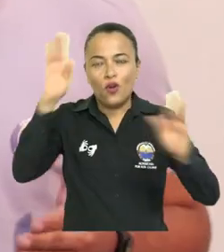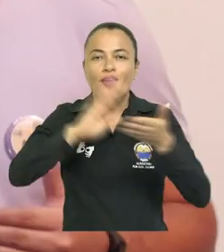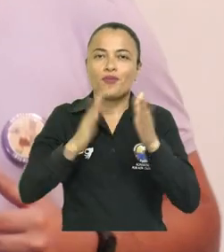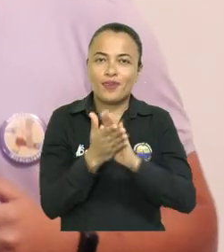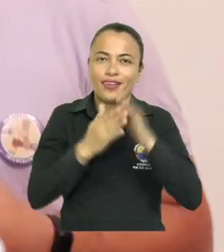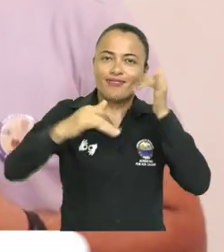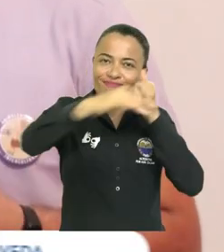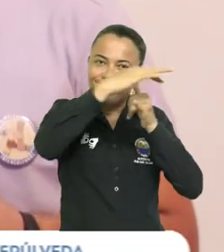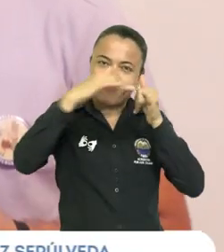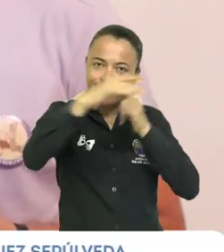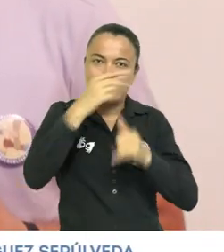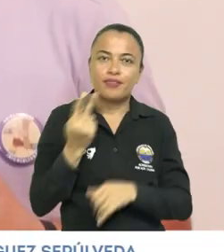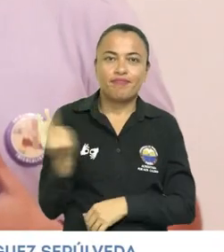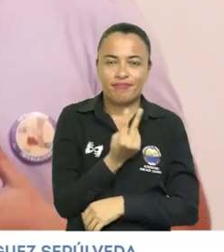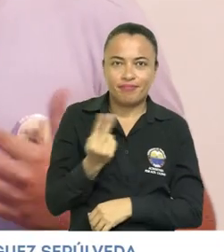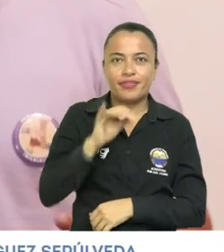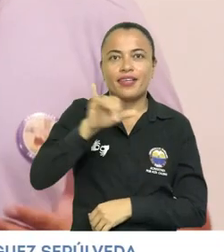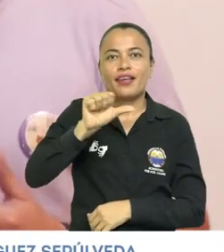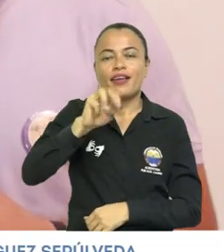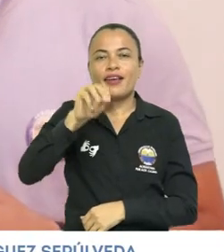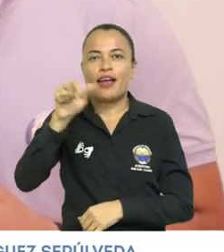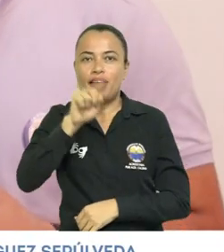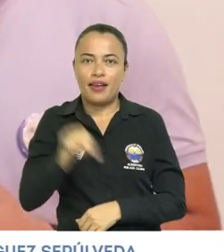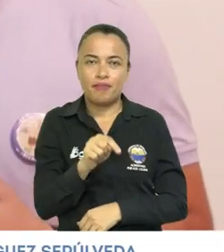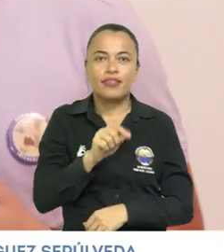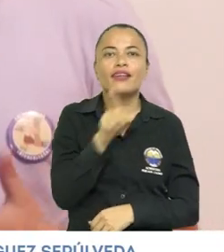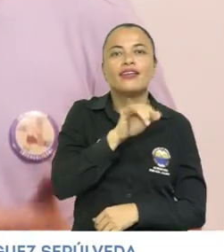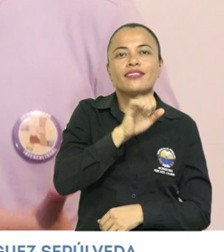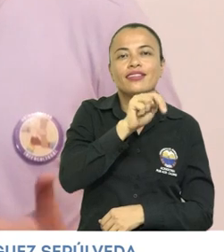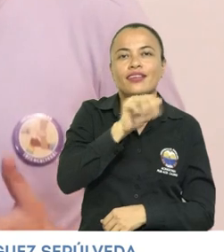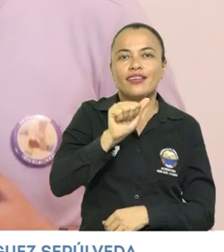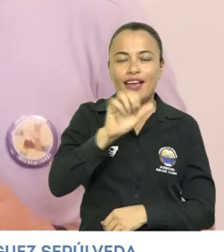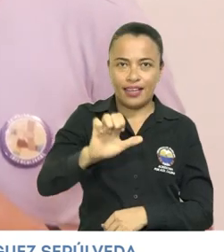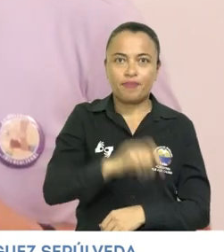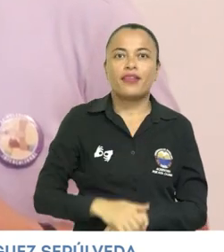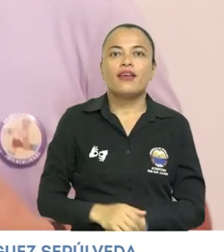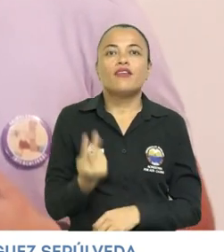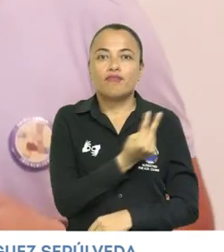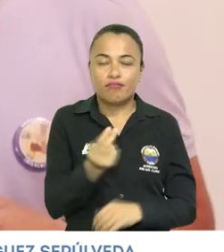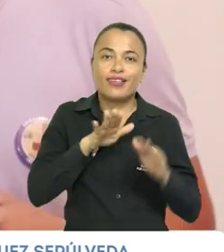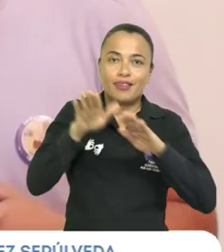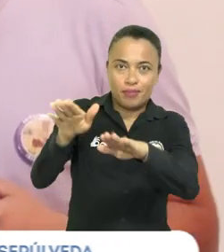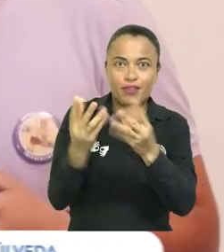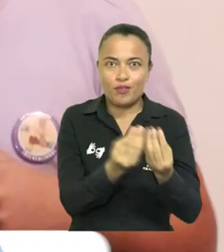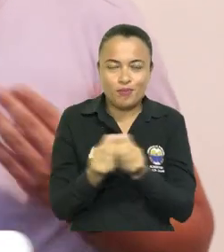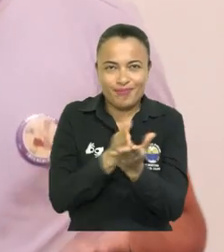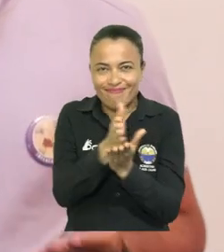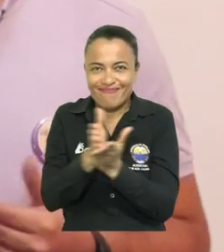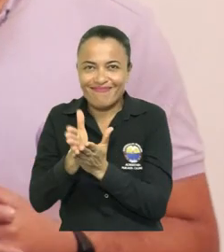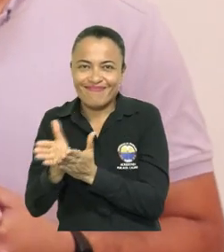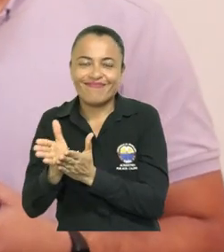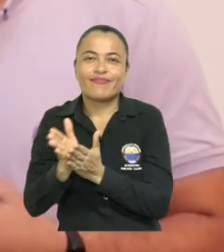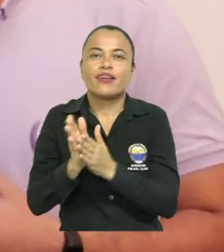Hola comunidad de Ingeniería Ambiental y Sanitaria, somos James Trejos y Sergei Rodríguez. Queremos ser sus representantes ante el Consejo de Programa de Ingeniería Ambiental y Sanitaria. Para